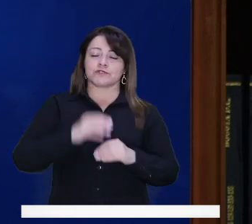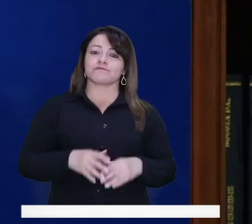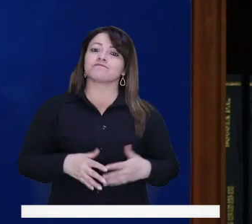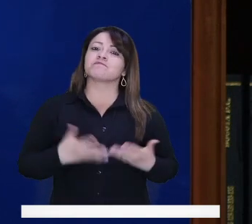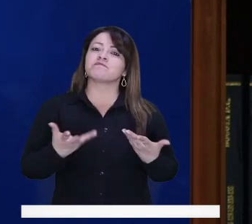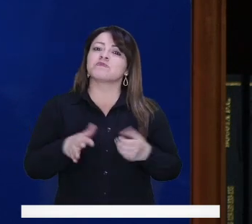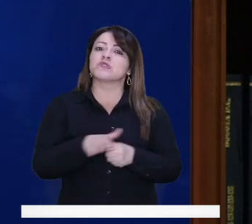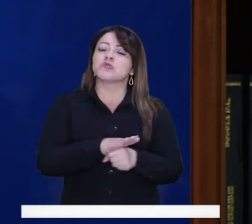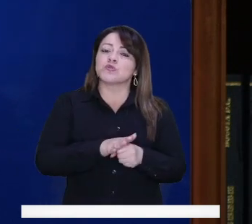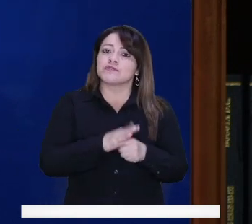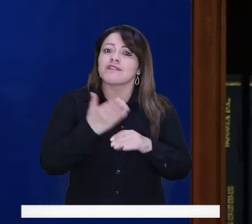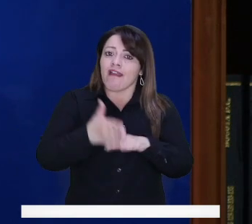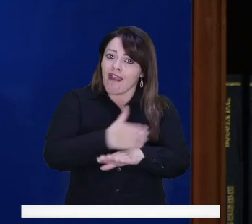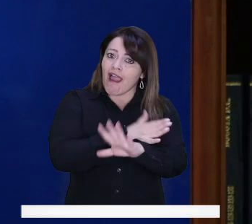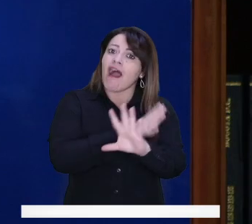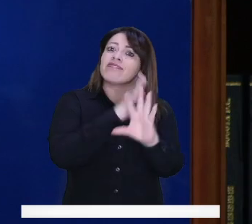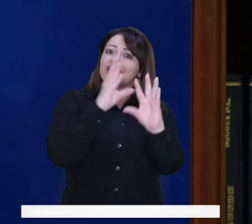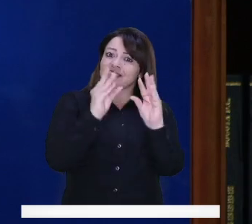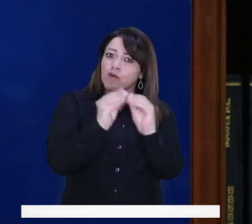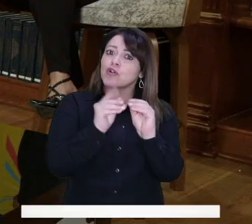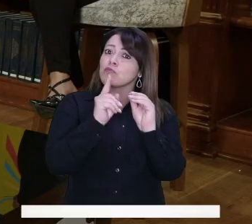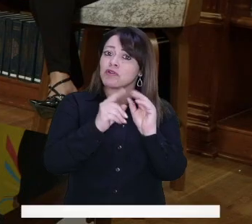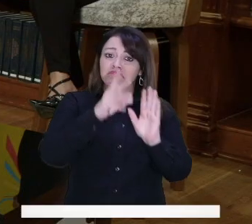en contravía de lo preceptuado.